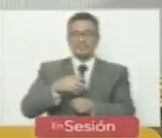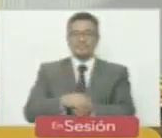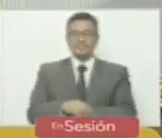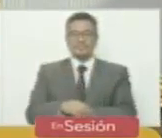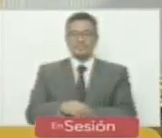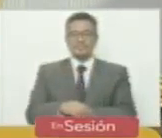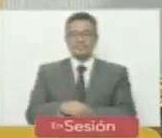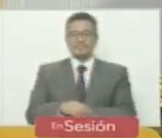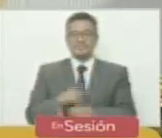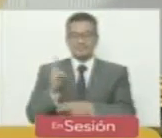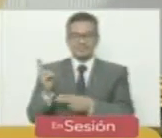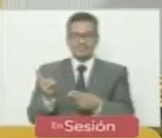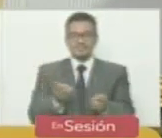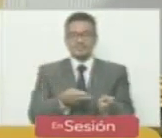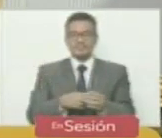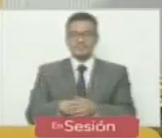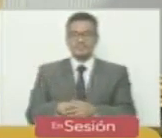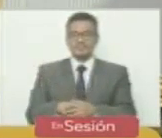Bienvenido.